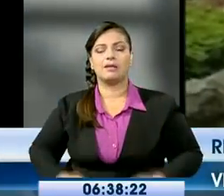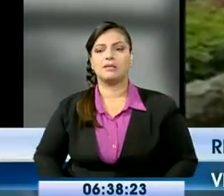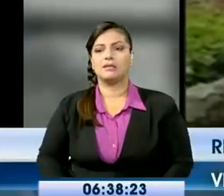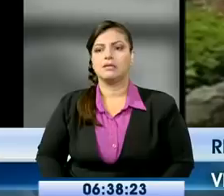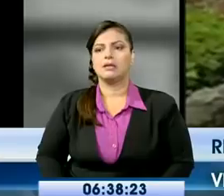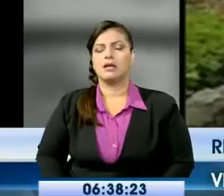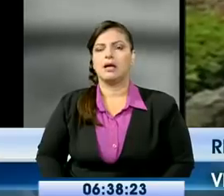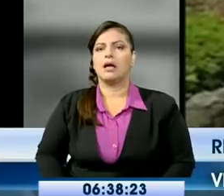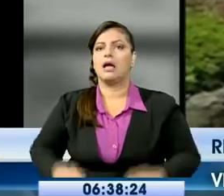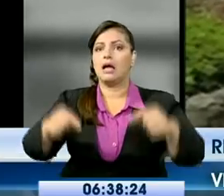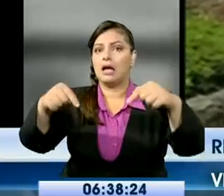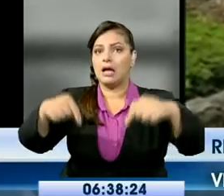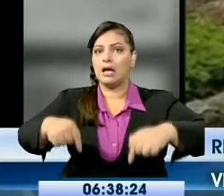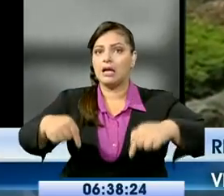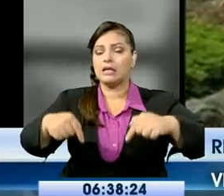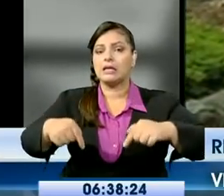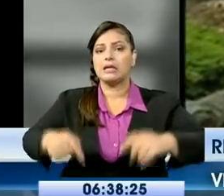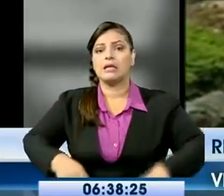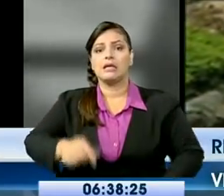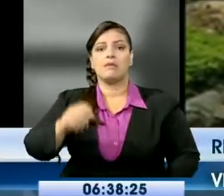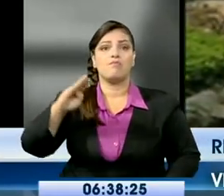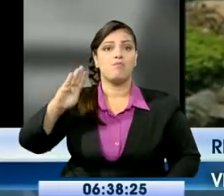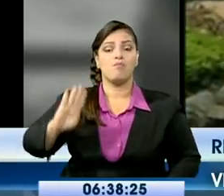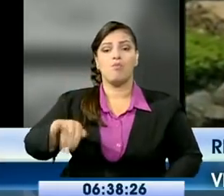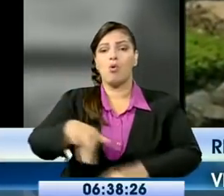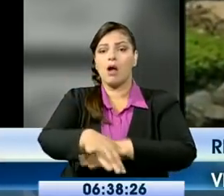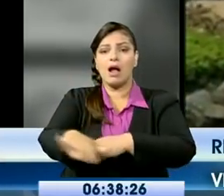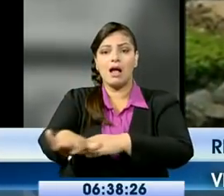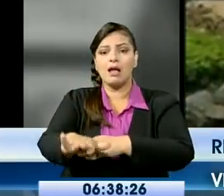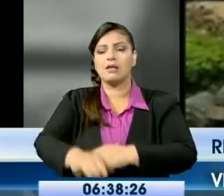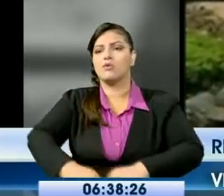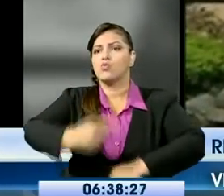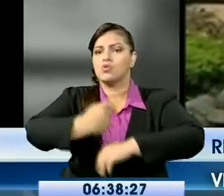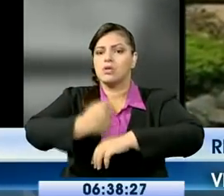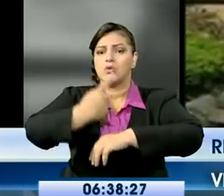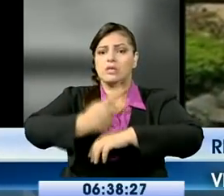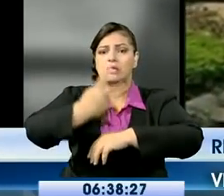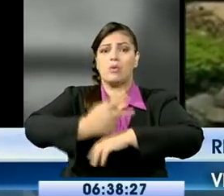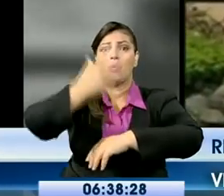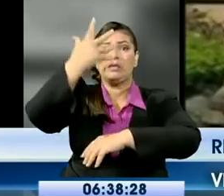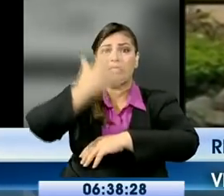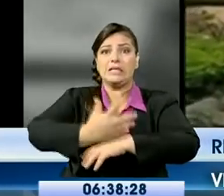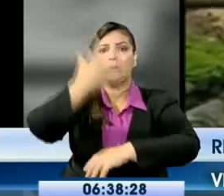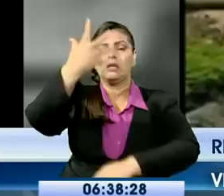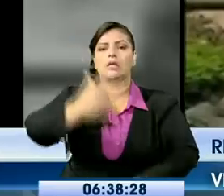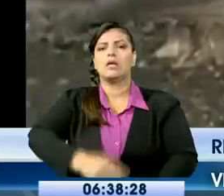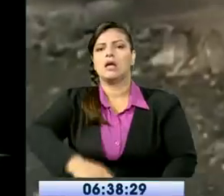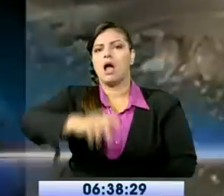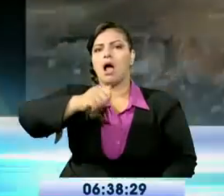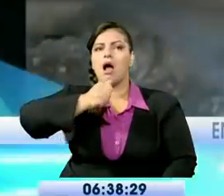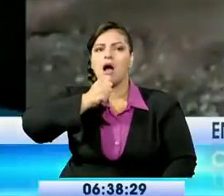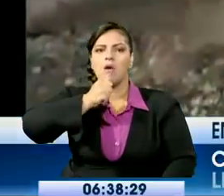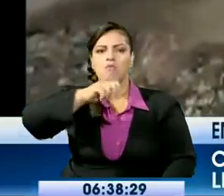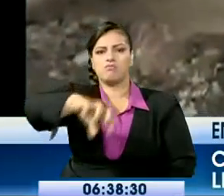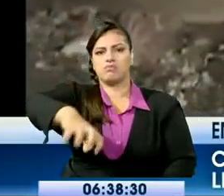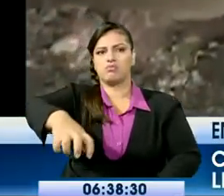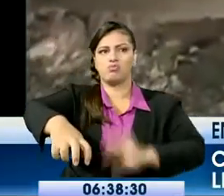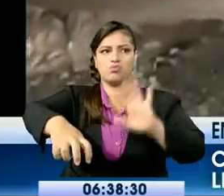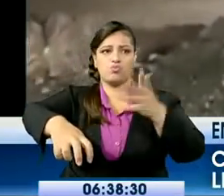5 a 6 días estará sin agua el cantón y se tiene que tomar soluciones y resoluciones inmediatas.